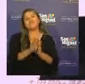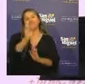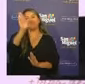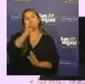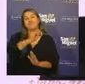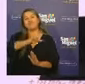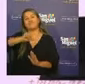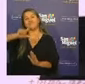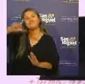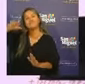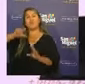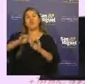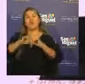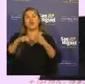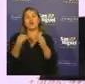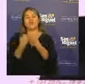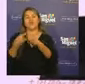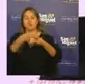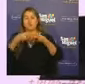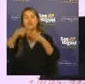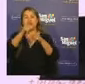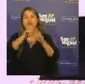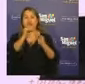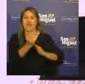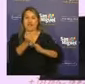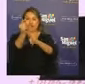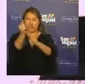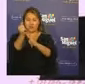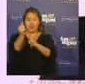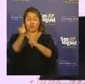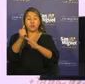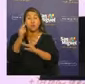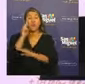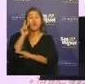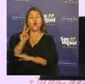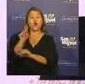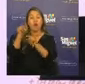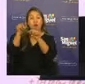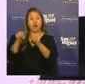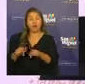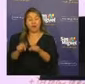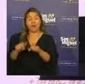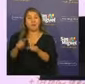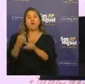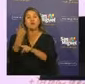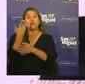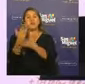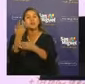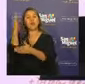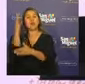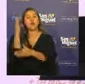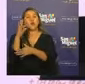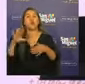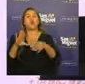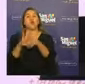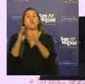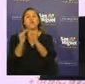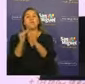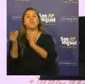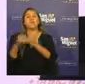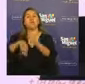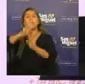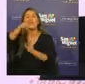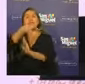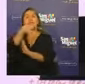organizaciones sociales teniendo un liderazgo. Veo aquí, el otro día estábamos en una reunión, en una junta de vecinos, más de 100